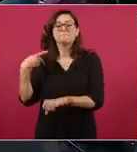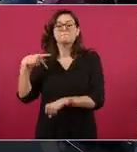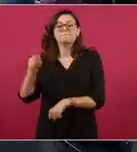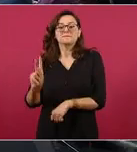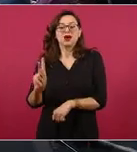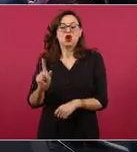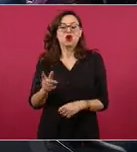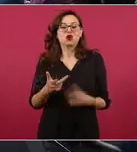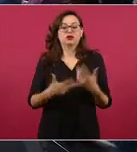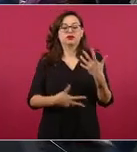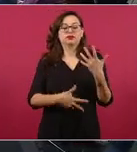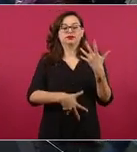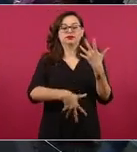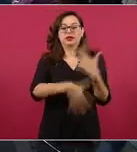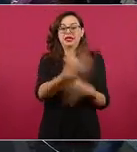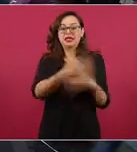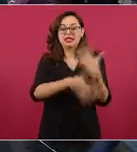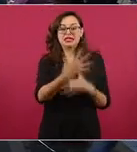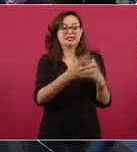60 contra 10.